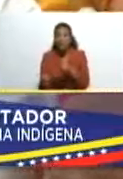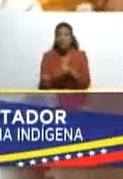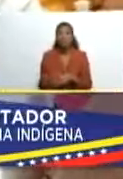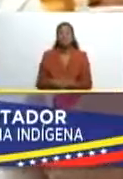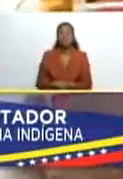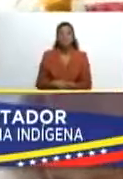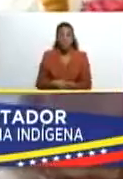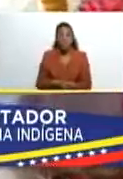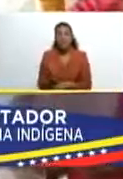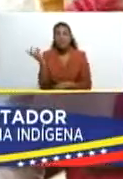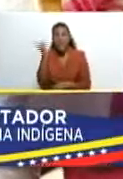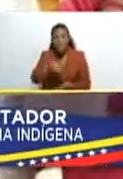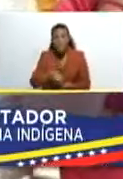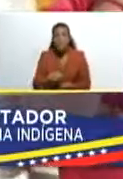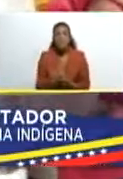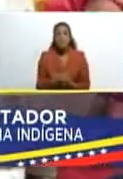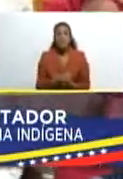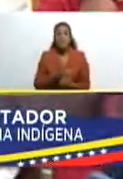Y le apareció